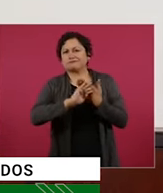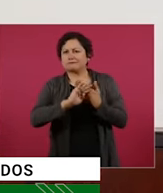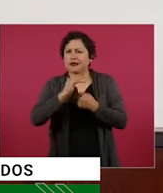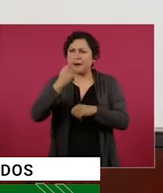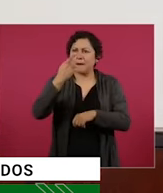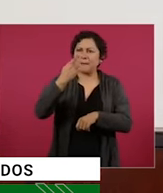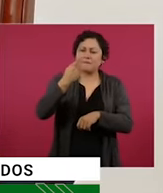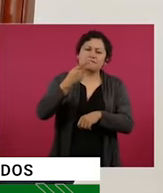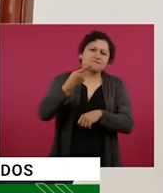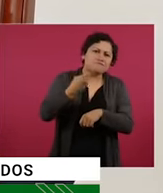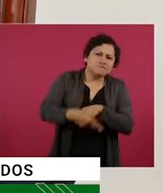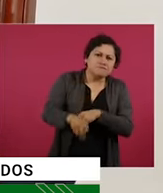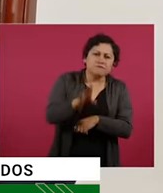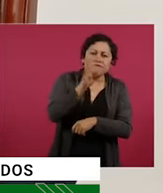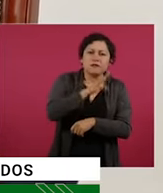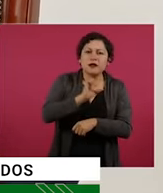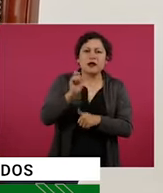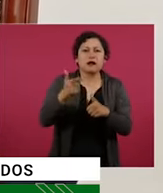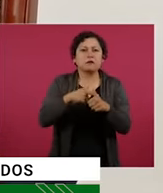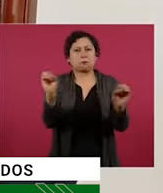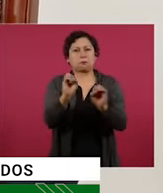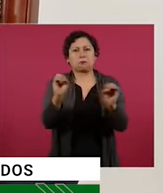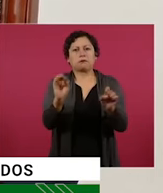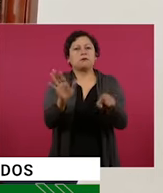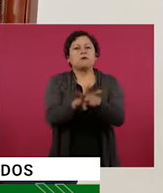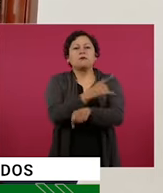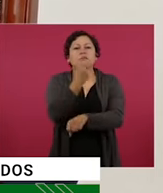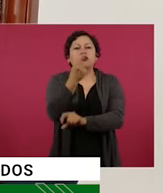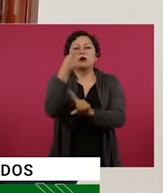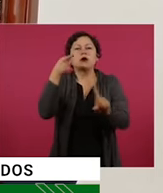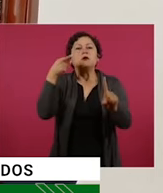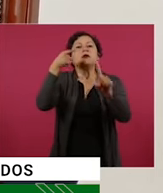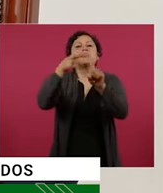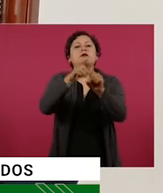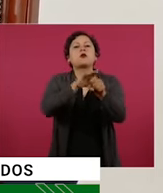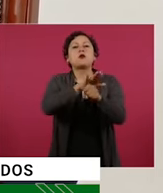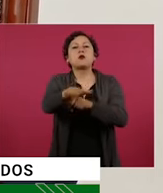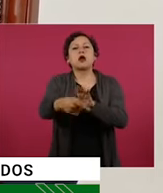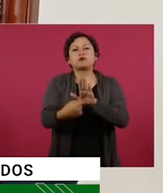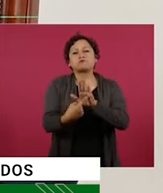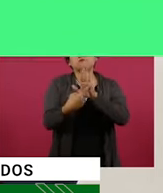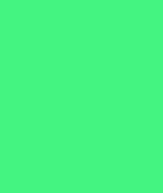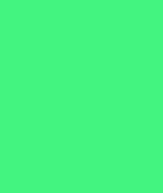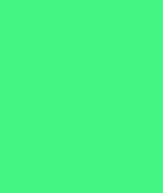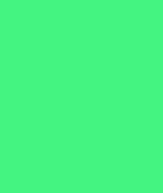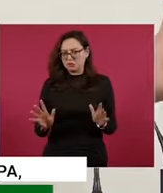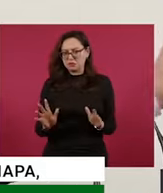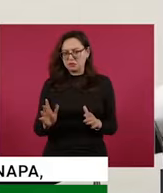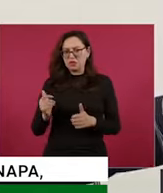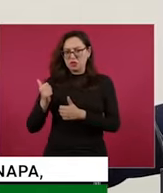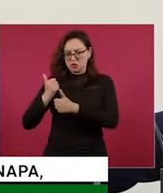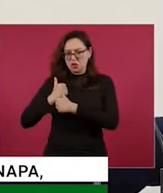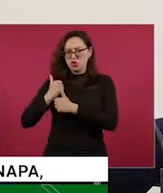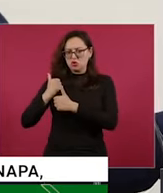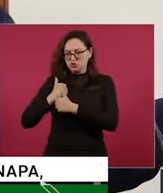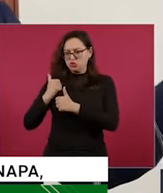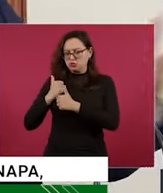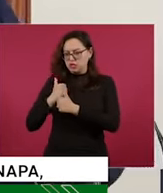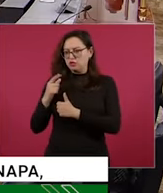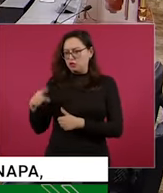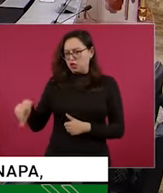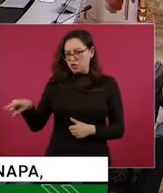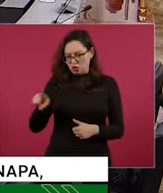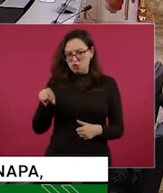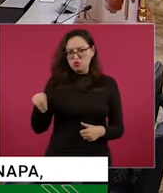que transparentar todo. Hay que conocer toda la verdad. Afirmó el presidente